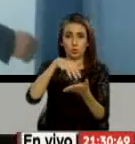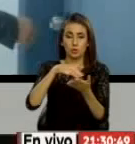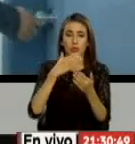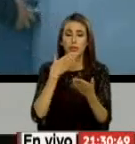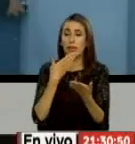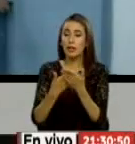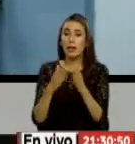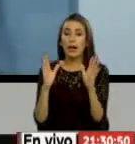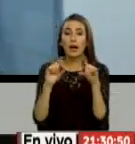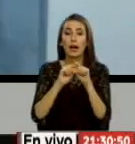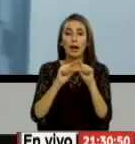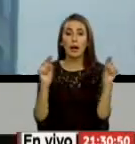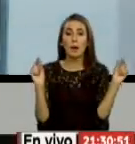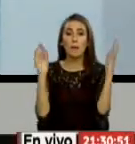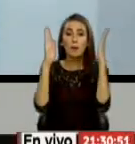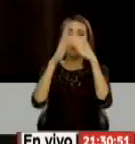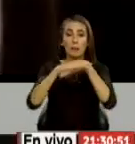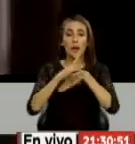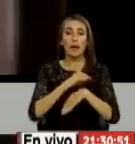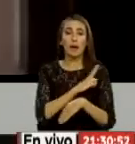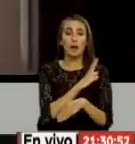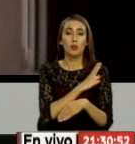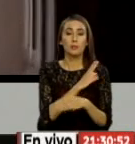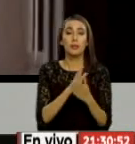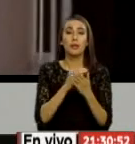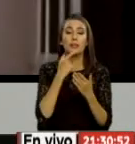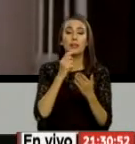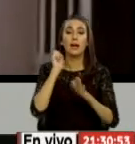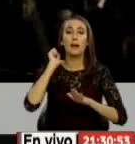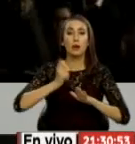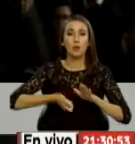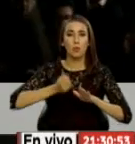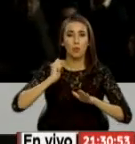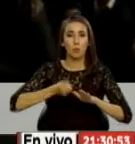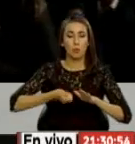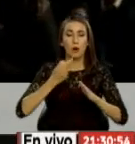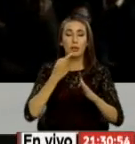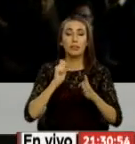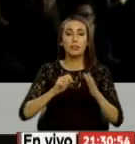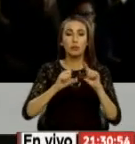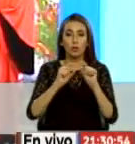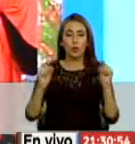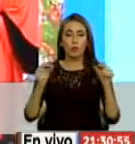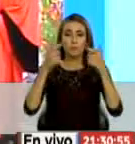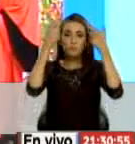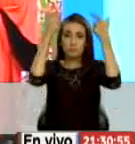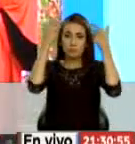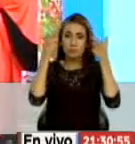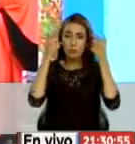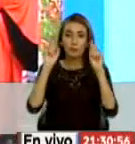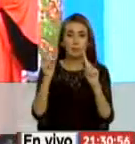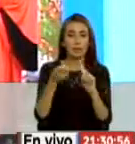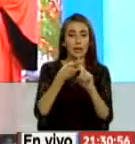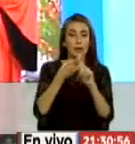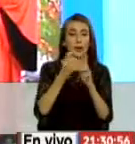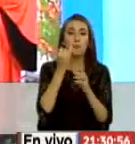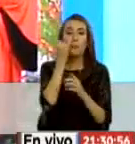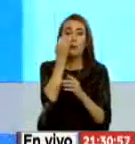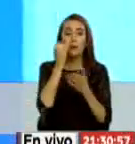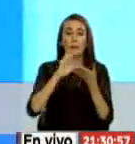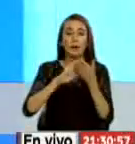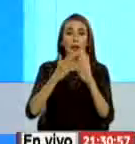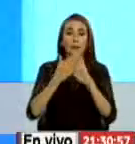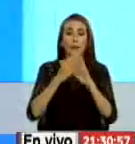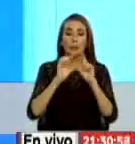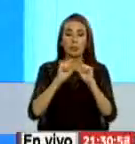la Universidad San Francisco de Quito, en la Facultad de Jurisprudencia, en donde se graduó como abogada y se convirtió en la primera mujer indígena purúa